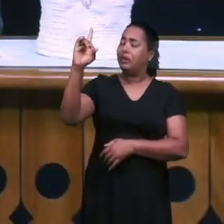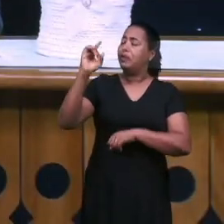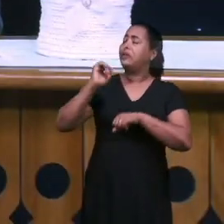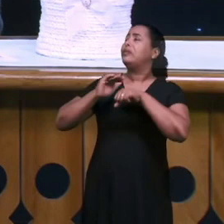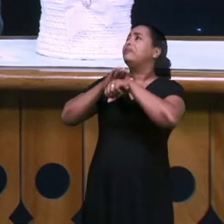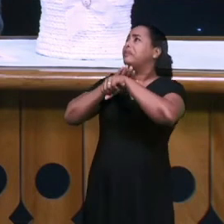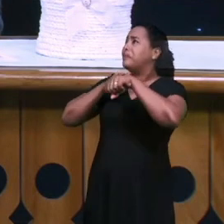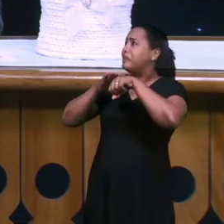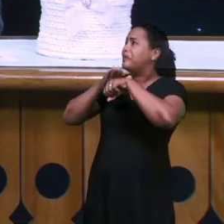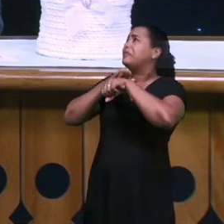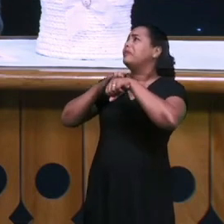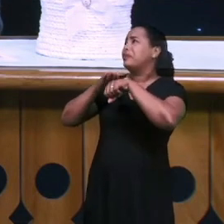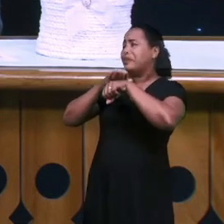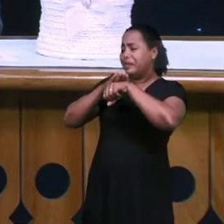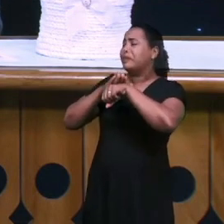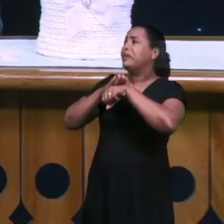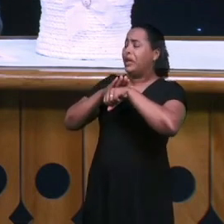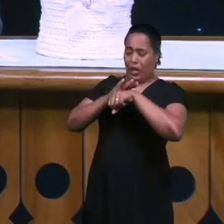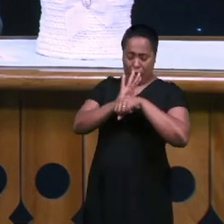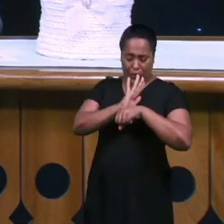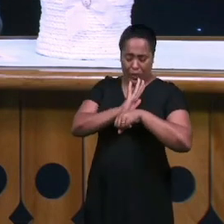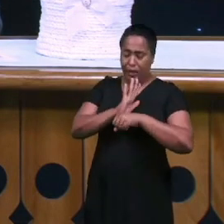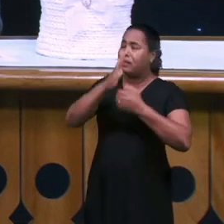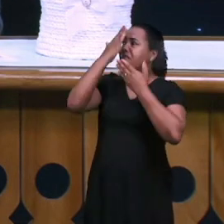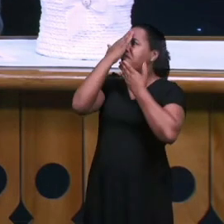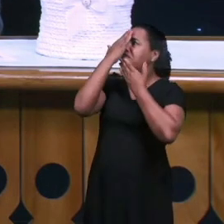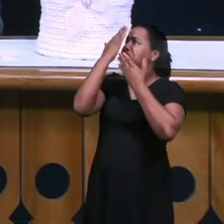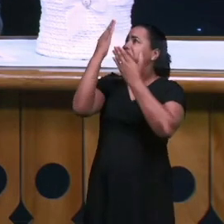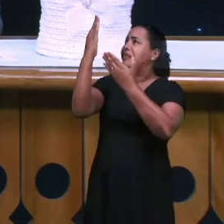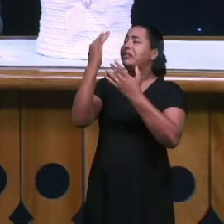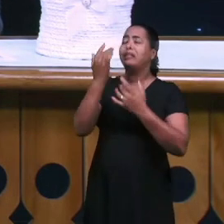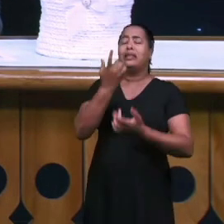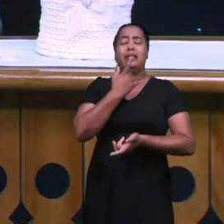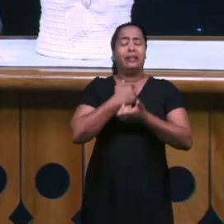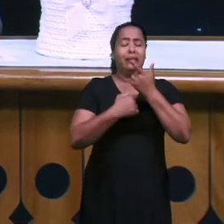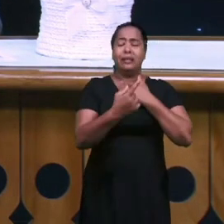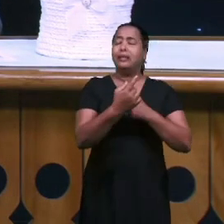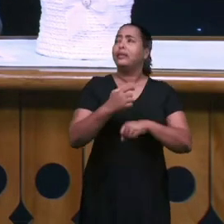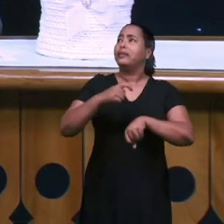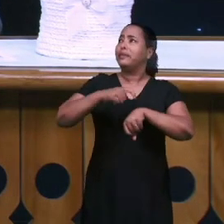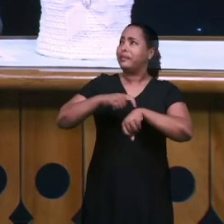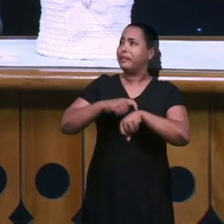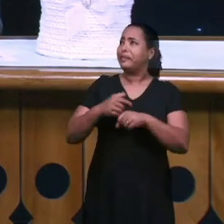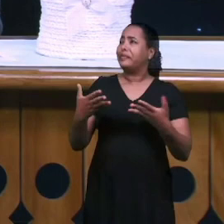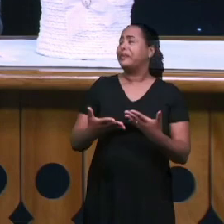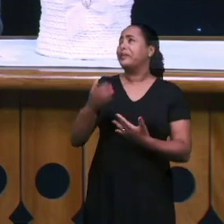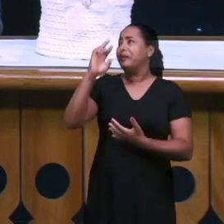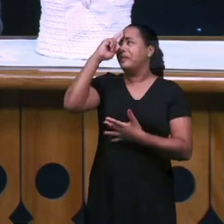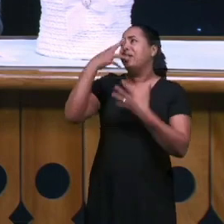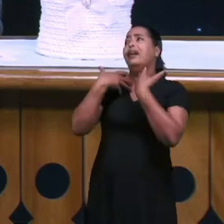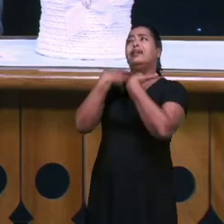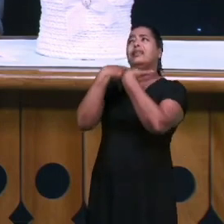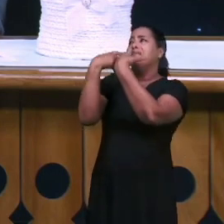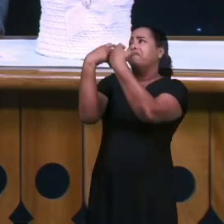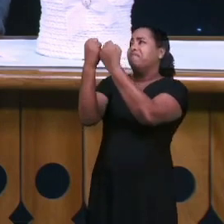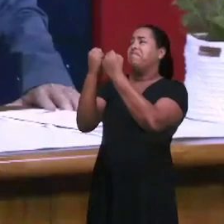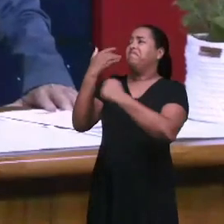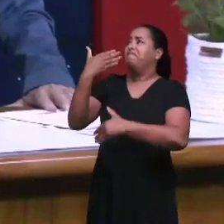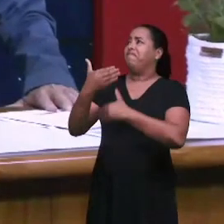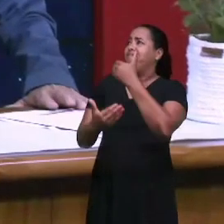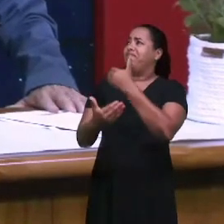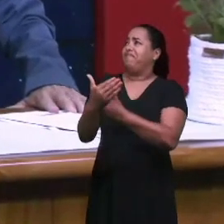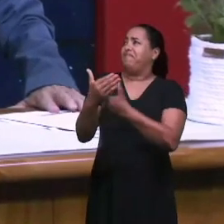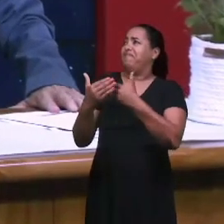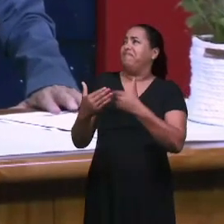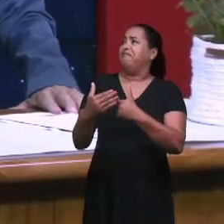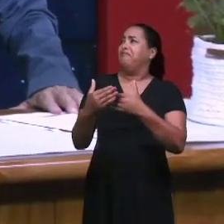contigo con toda la gratitud de nuestro corazón. Y queremos que en este tiempo, en este momento, tú nos aceptes